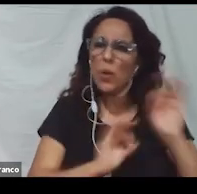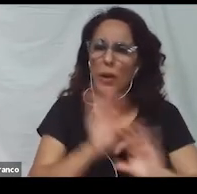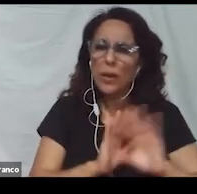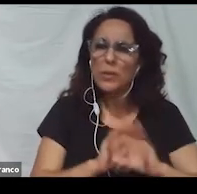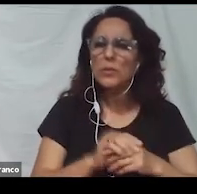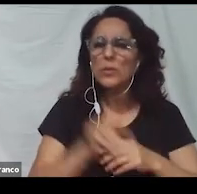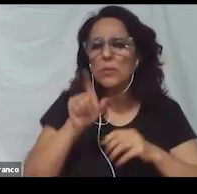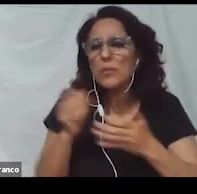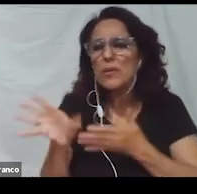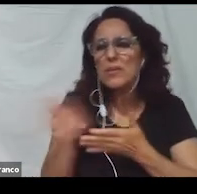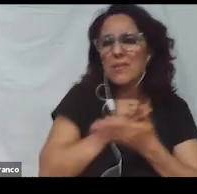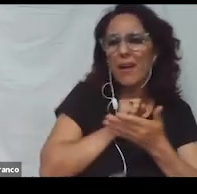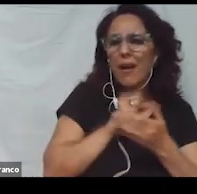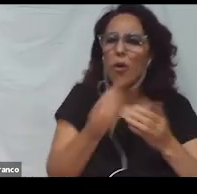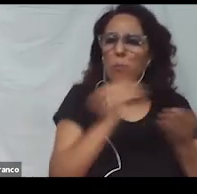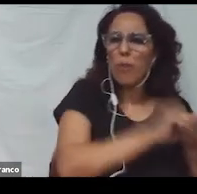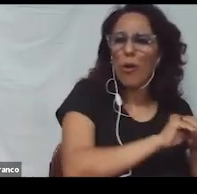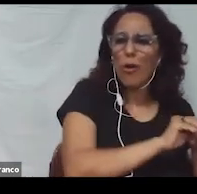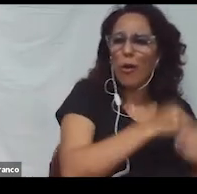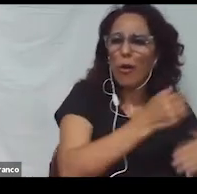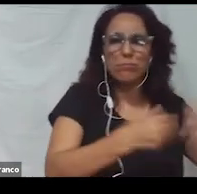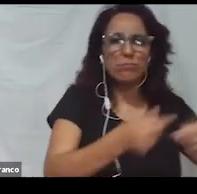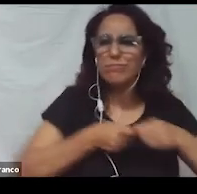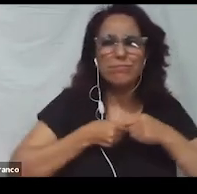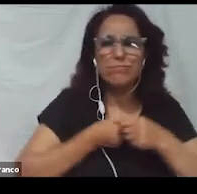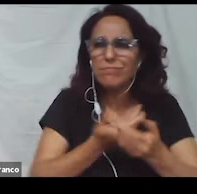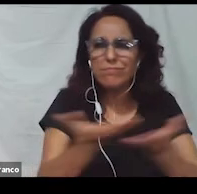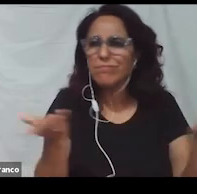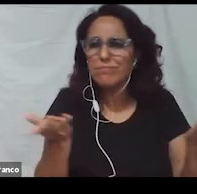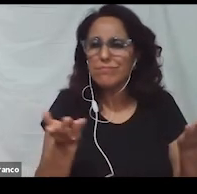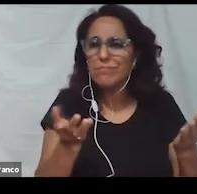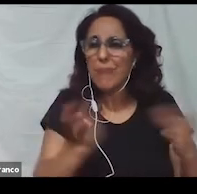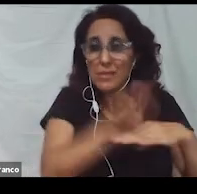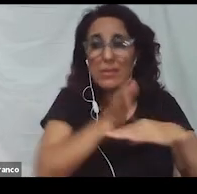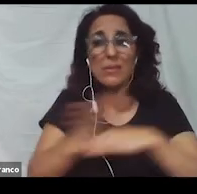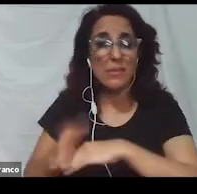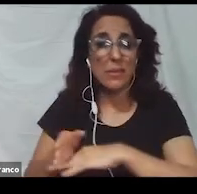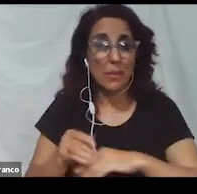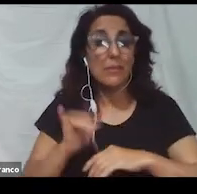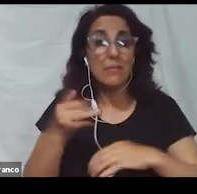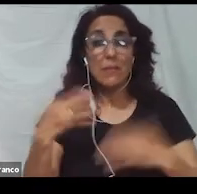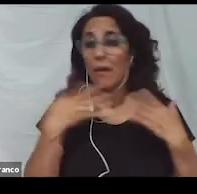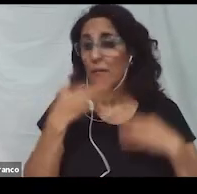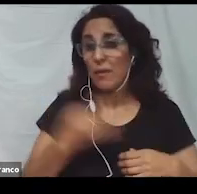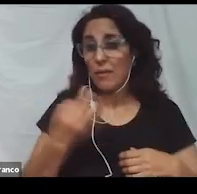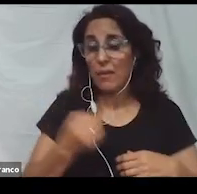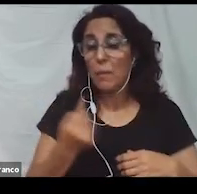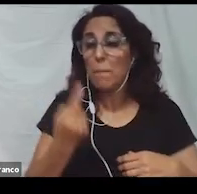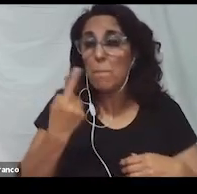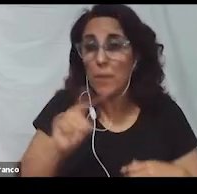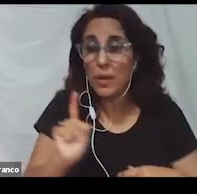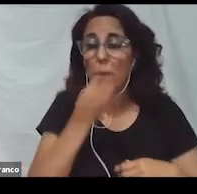compilo aquí, compilo acá, saco de aquí. Sí, es cierto. ¿Y se puede lograr cosas accesibles? Sí, es cierto. Pero la